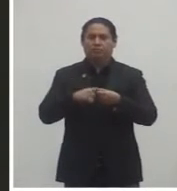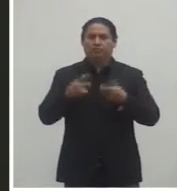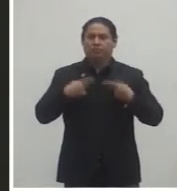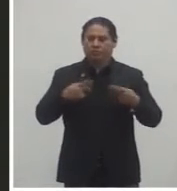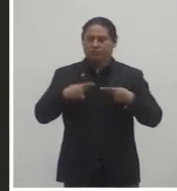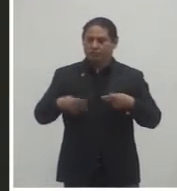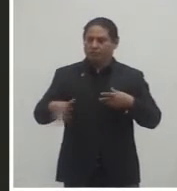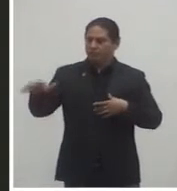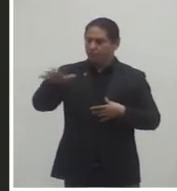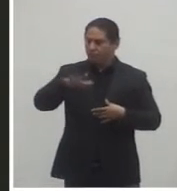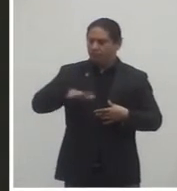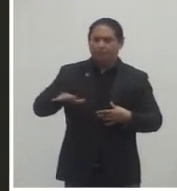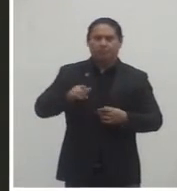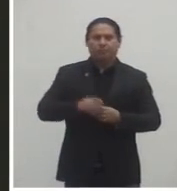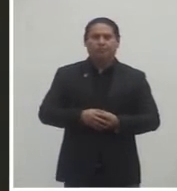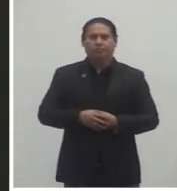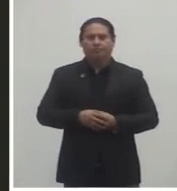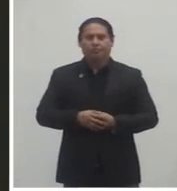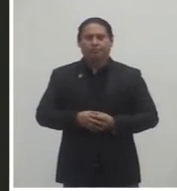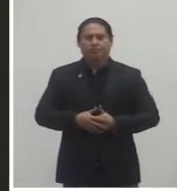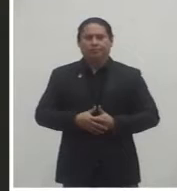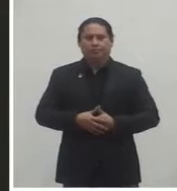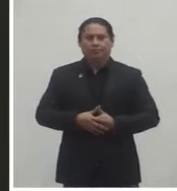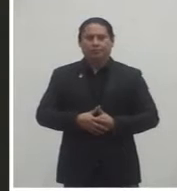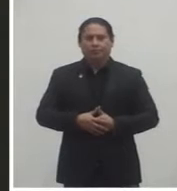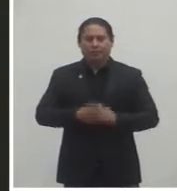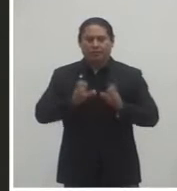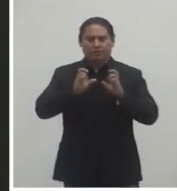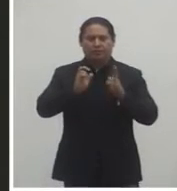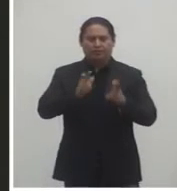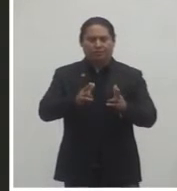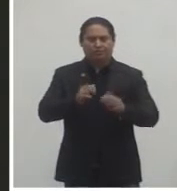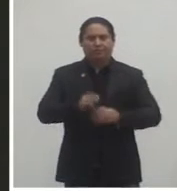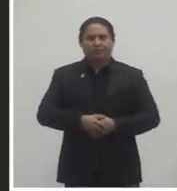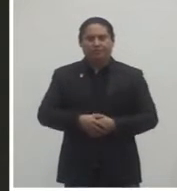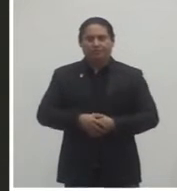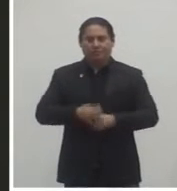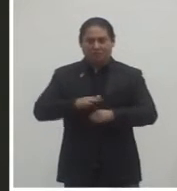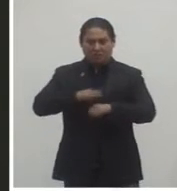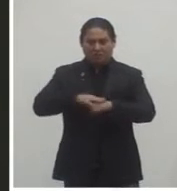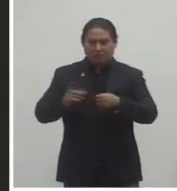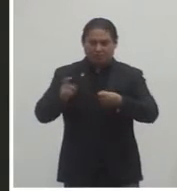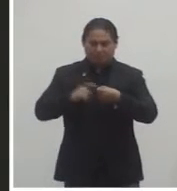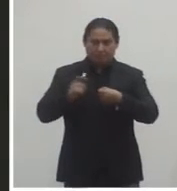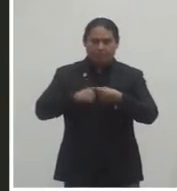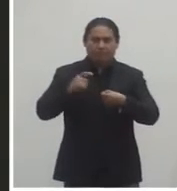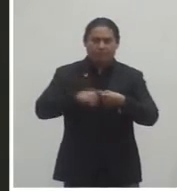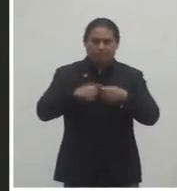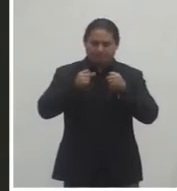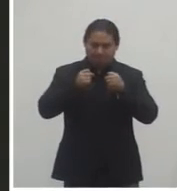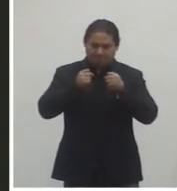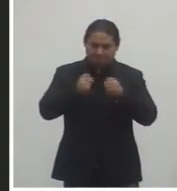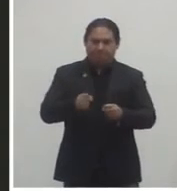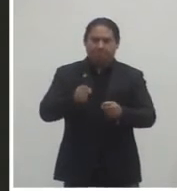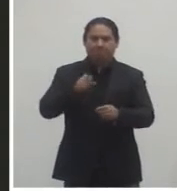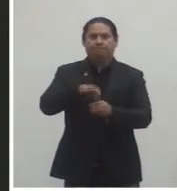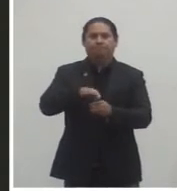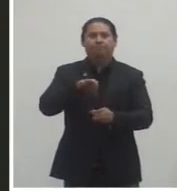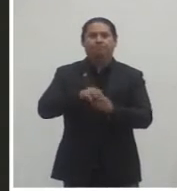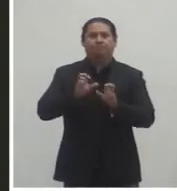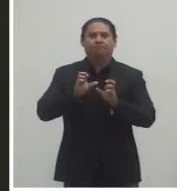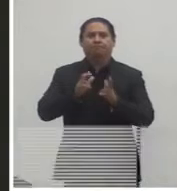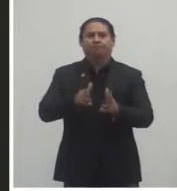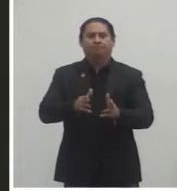cívica y ciudadana de las y los chiapanecos, porque a mayor participación se fortalece la democracia